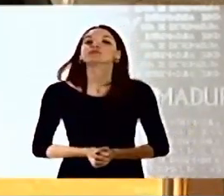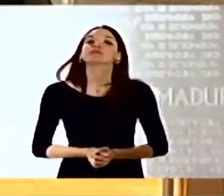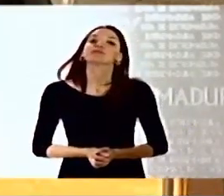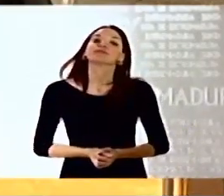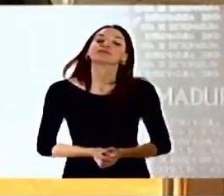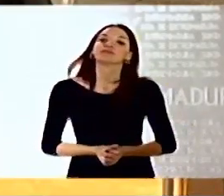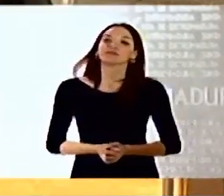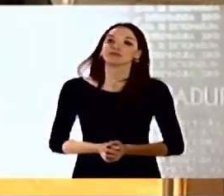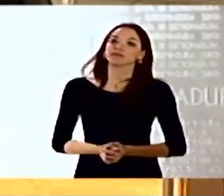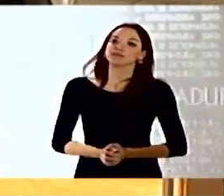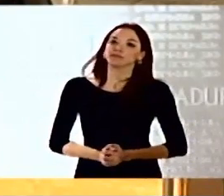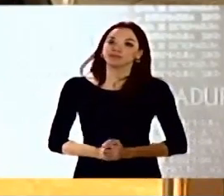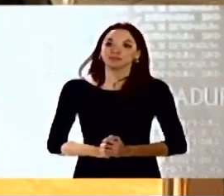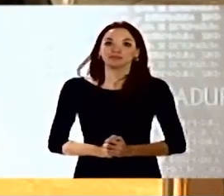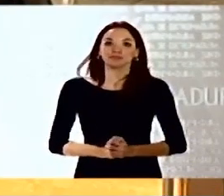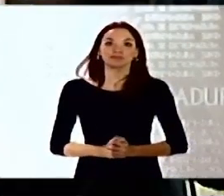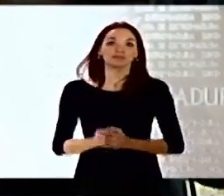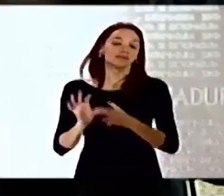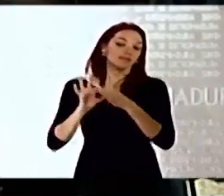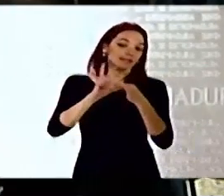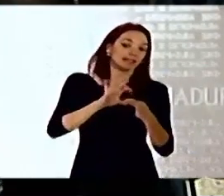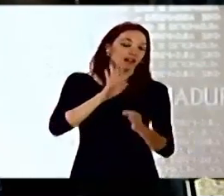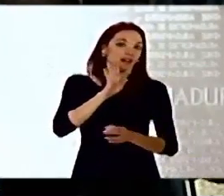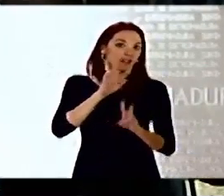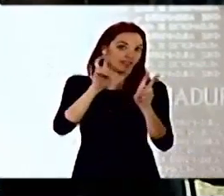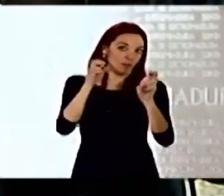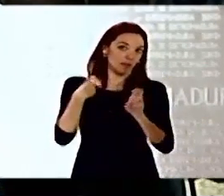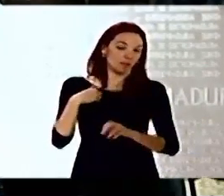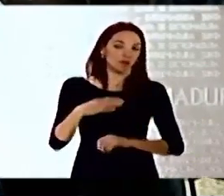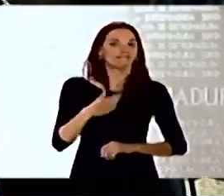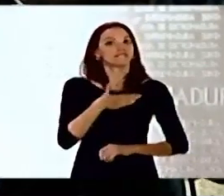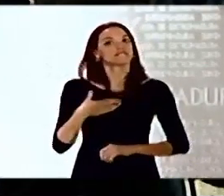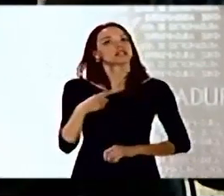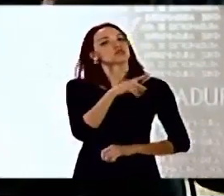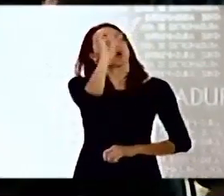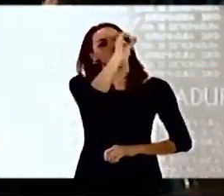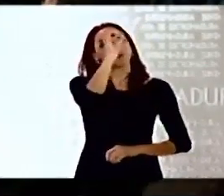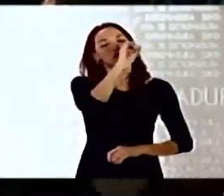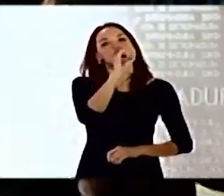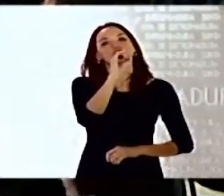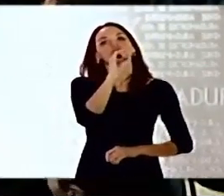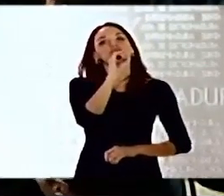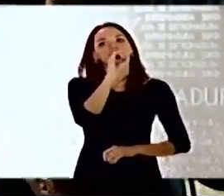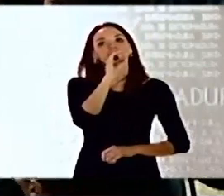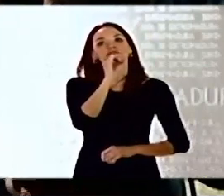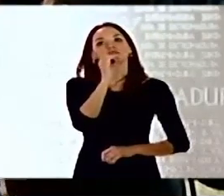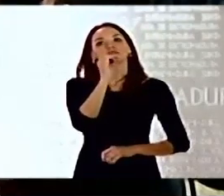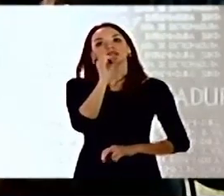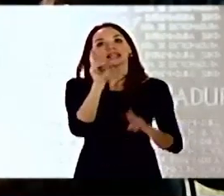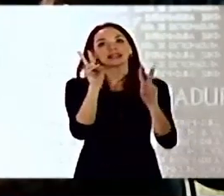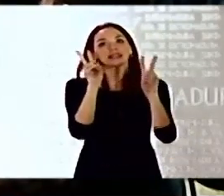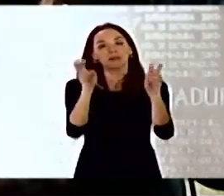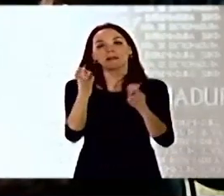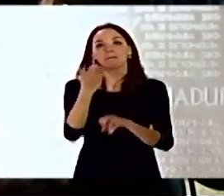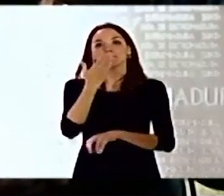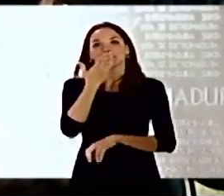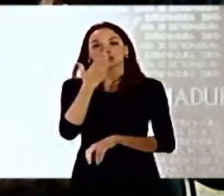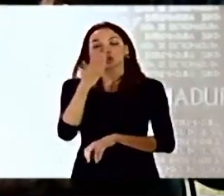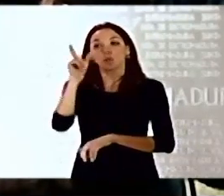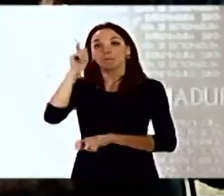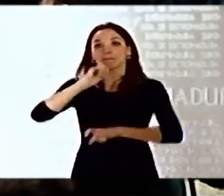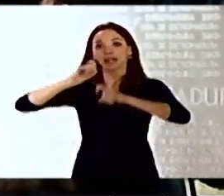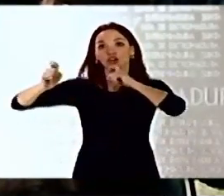Casi que al hilo también de este capítulo periodístico quería conocer su pronunciamiento o posicionamiento sobre el veto a un periodista de